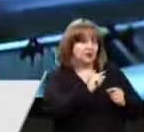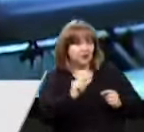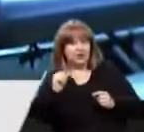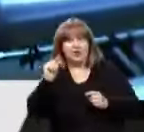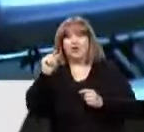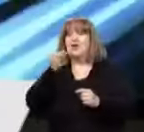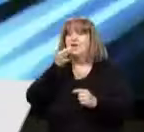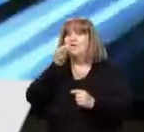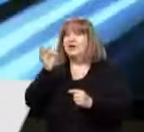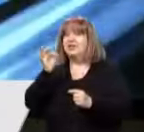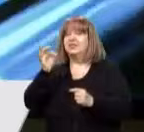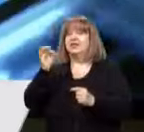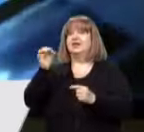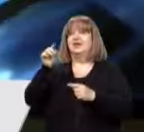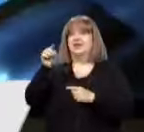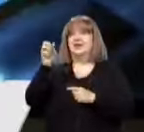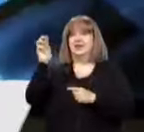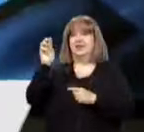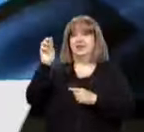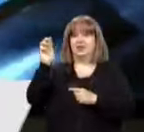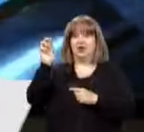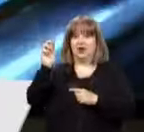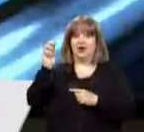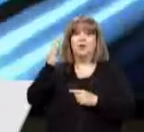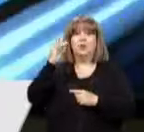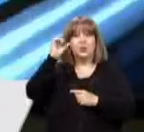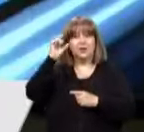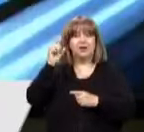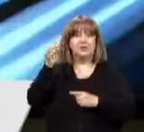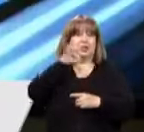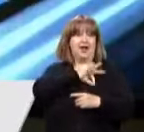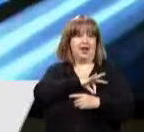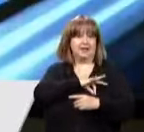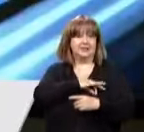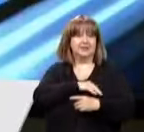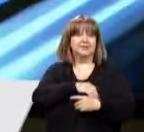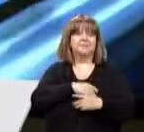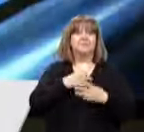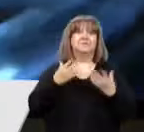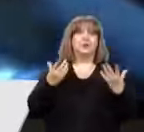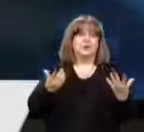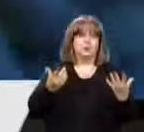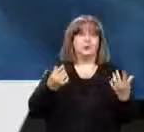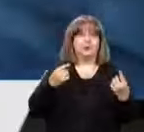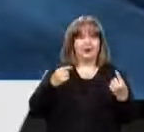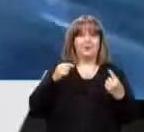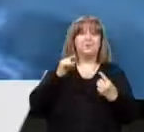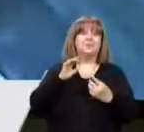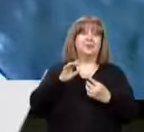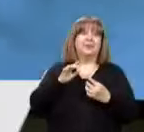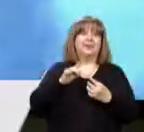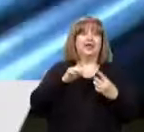ingresa a la cuenta comitente o a la cuenta bancaria tienen que ser fondos demostrables claro entonces este famoso se acuerdan el puré el rulo bueno es